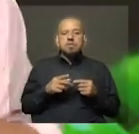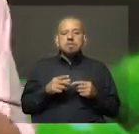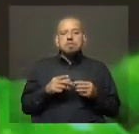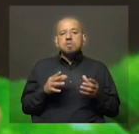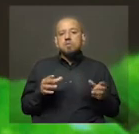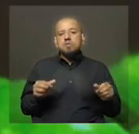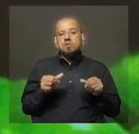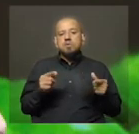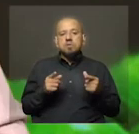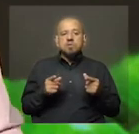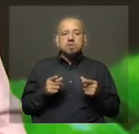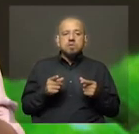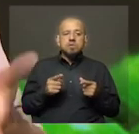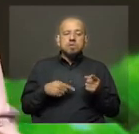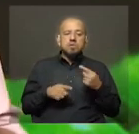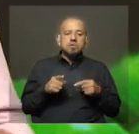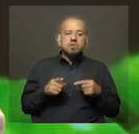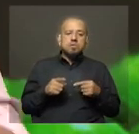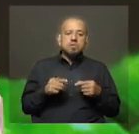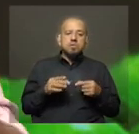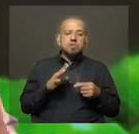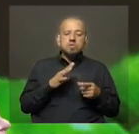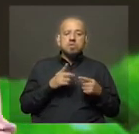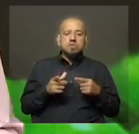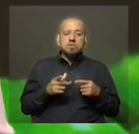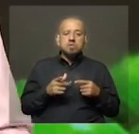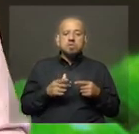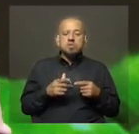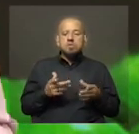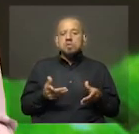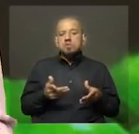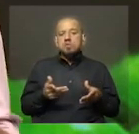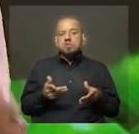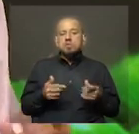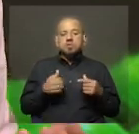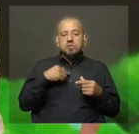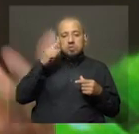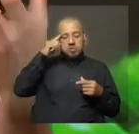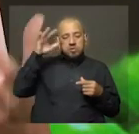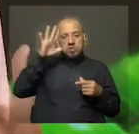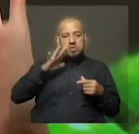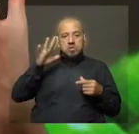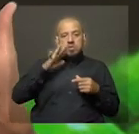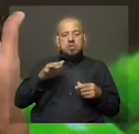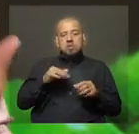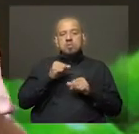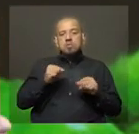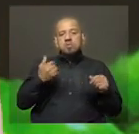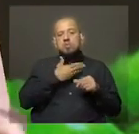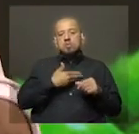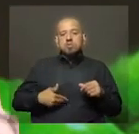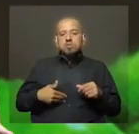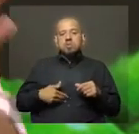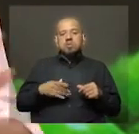complementarlo o sustituirlo, lo cual determina ese escenario. Yo me imagino que las medidas que puede el gobierno más es